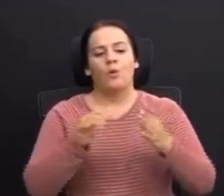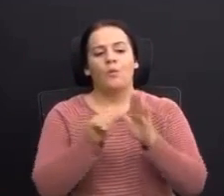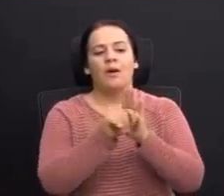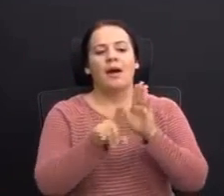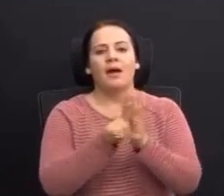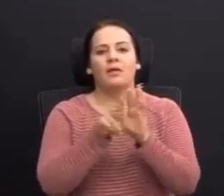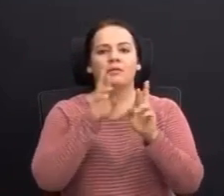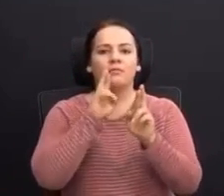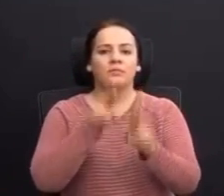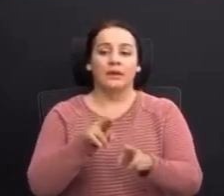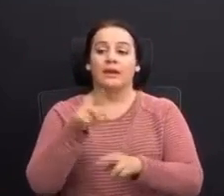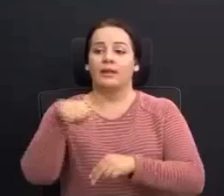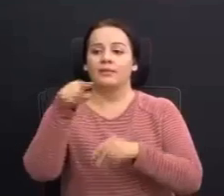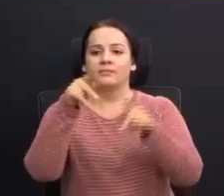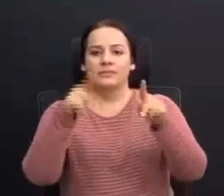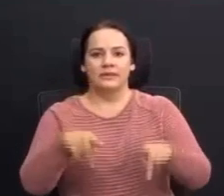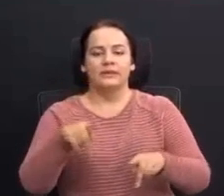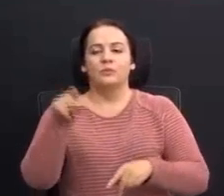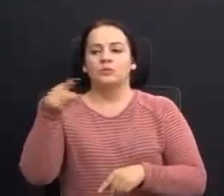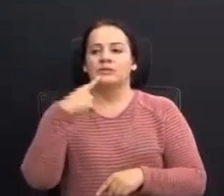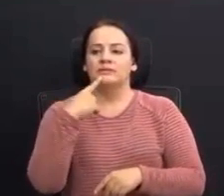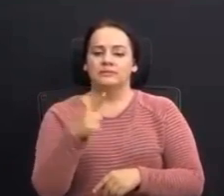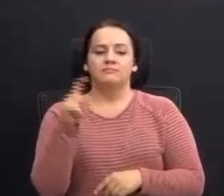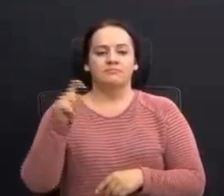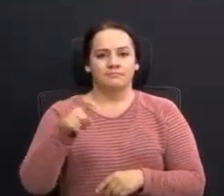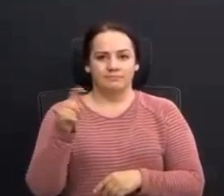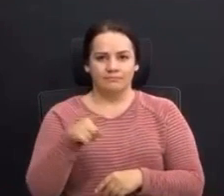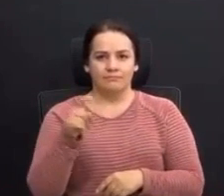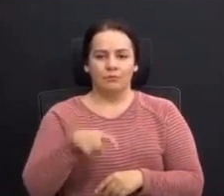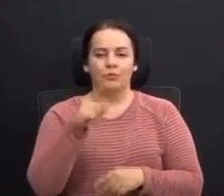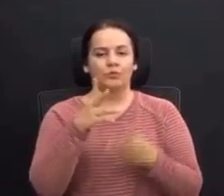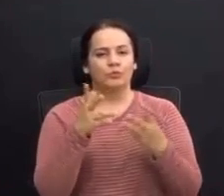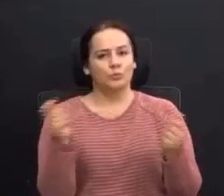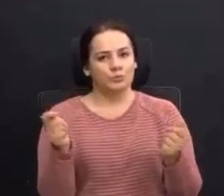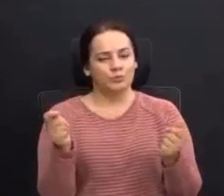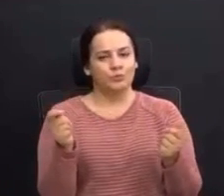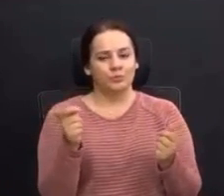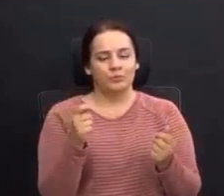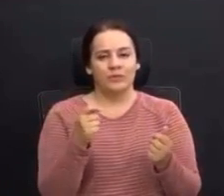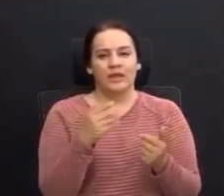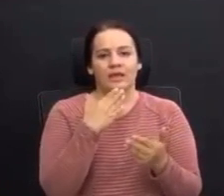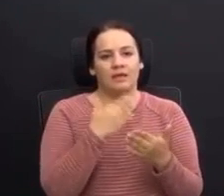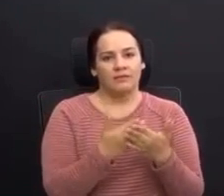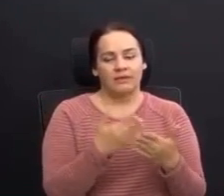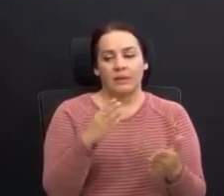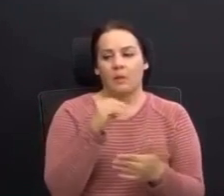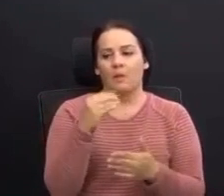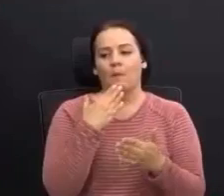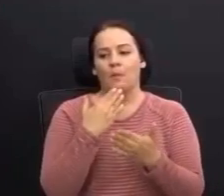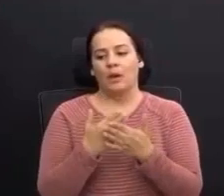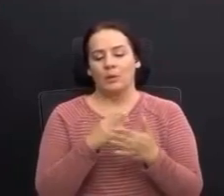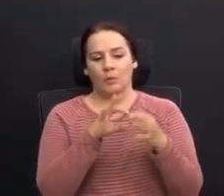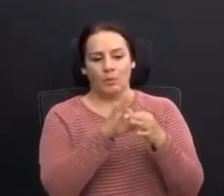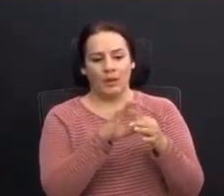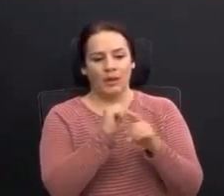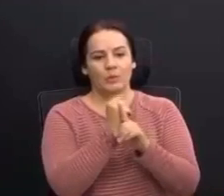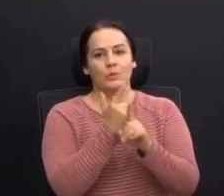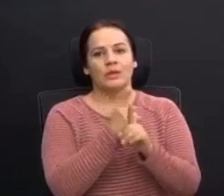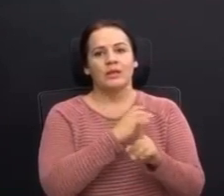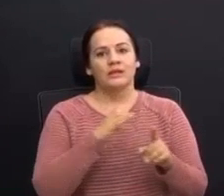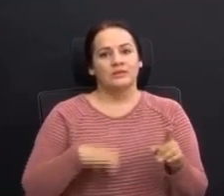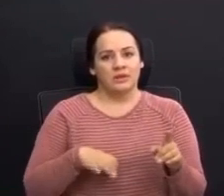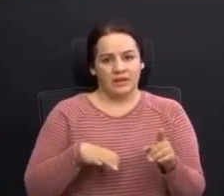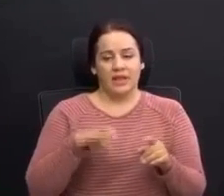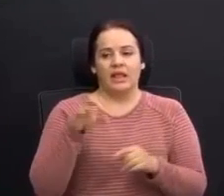esa ciudadanía que usted plantea que necesita una solución efectiva? En el caso de la fracción del Partido Unidad, y en mi caso, hay una serie de proyectos de ley que hemos